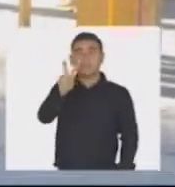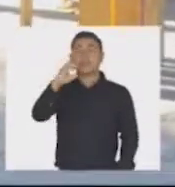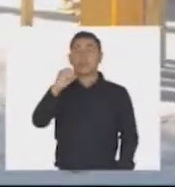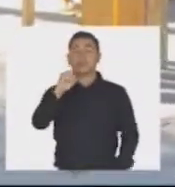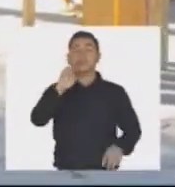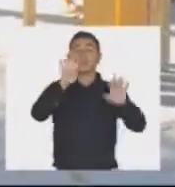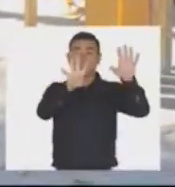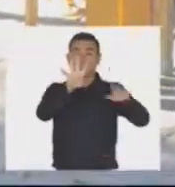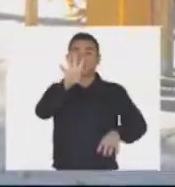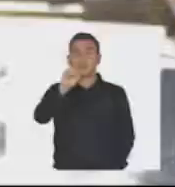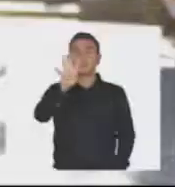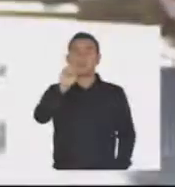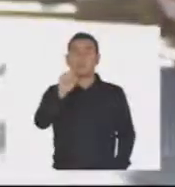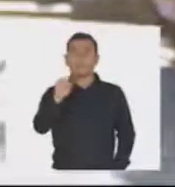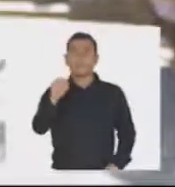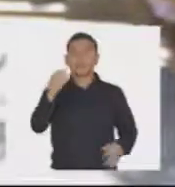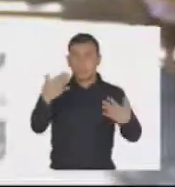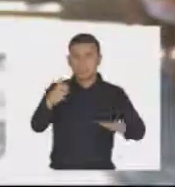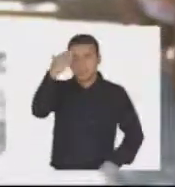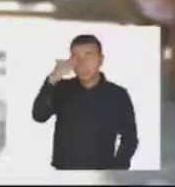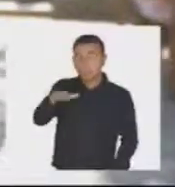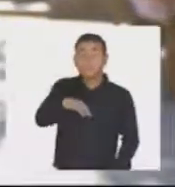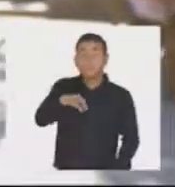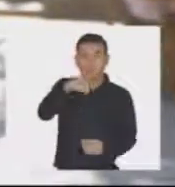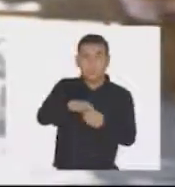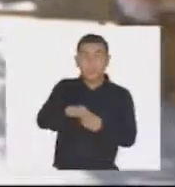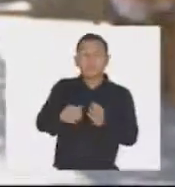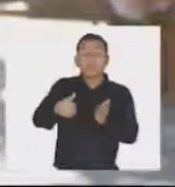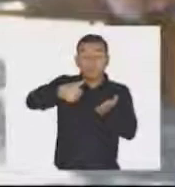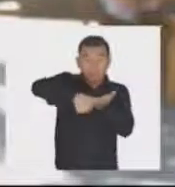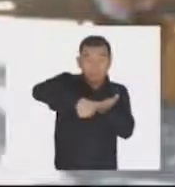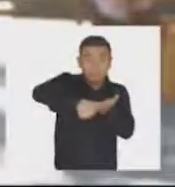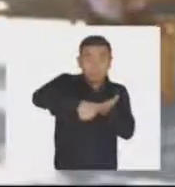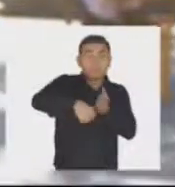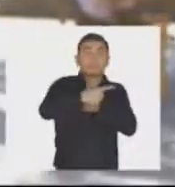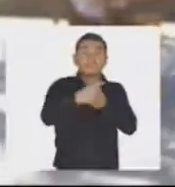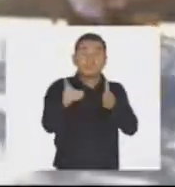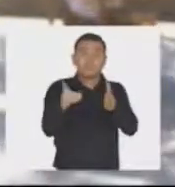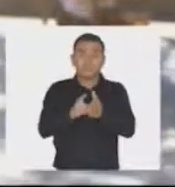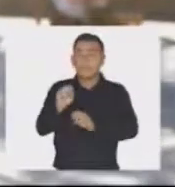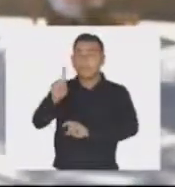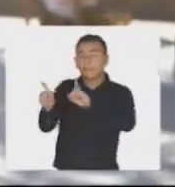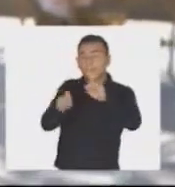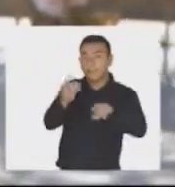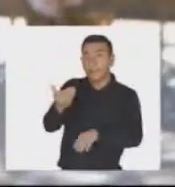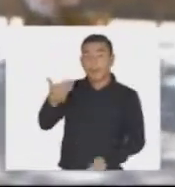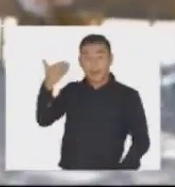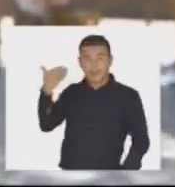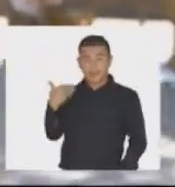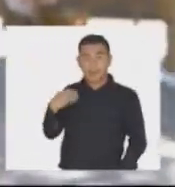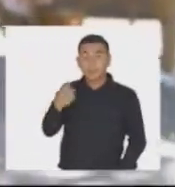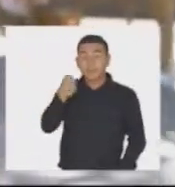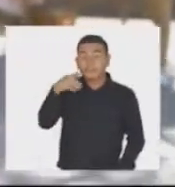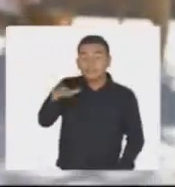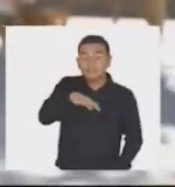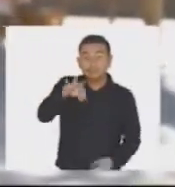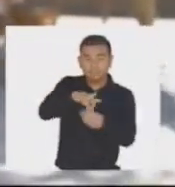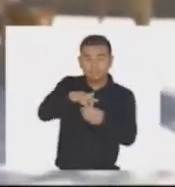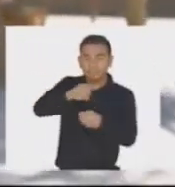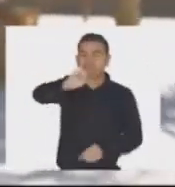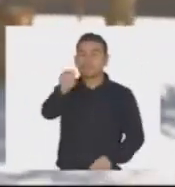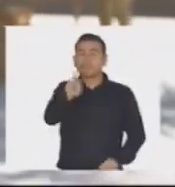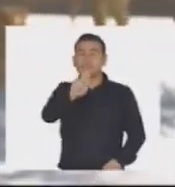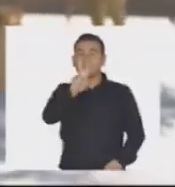2209-4040 y me dijeron dónde votar. Para votar en las elecciones legislativas y municipales, consulta antes tu centro de votación, junta receptora de votos y el